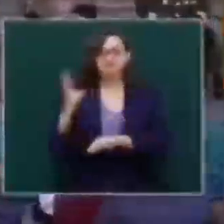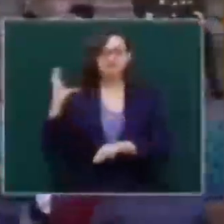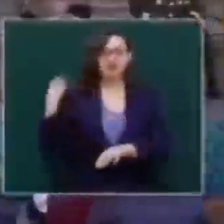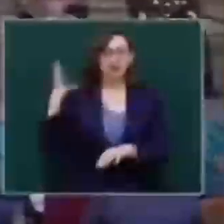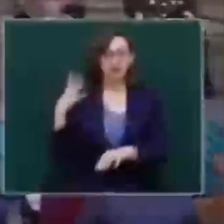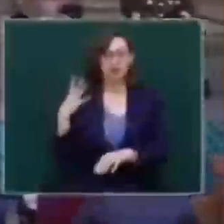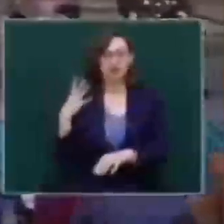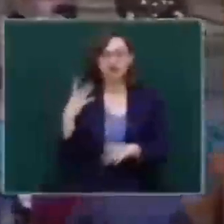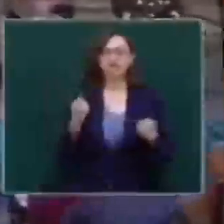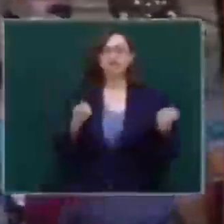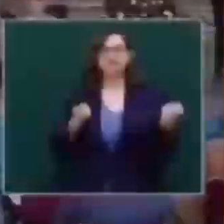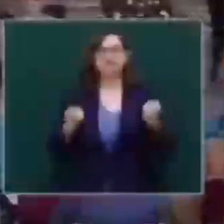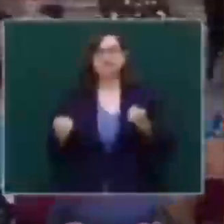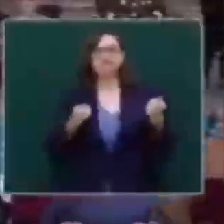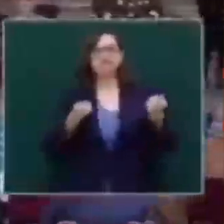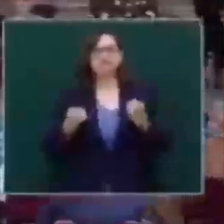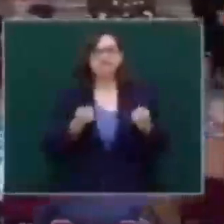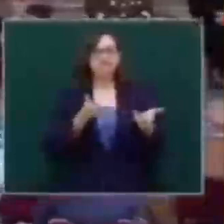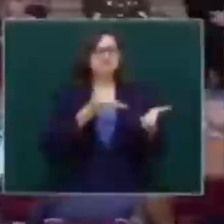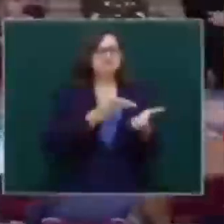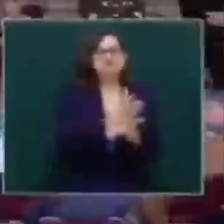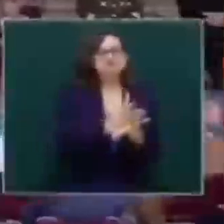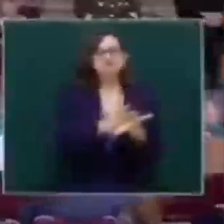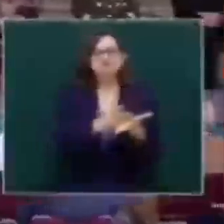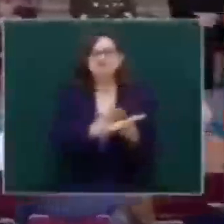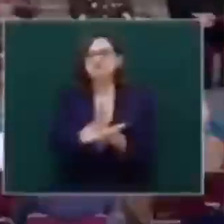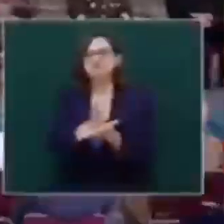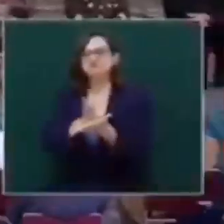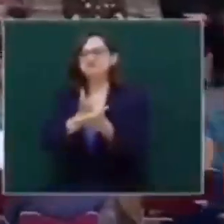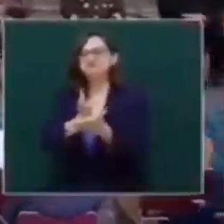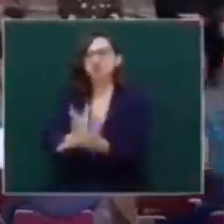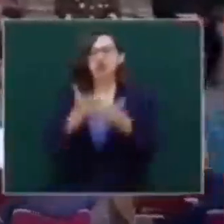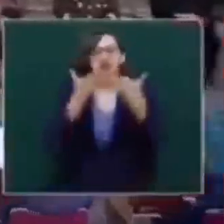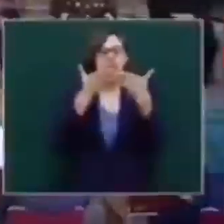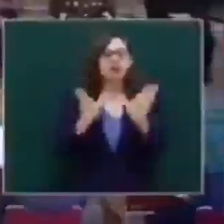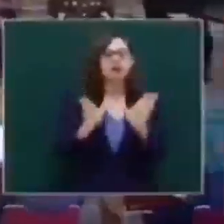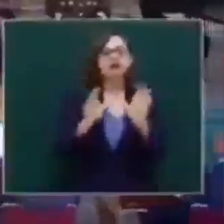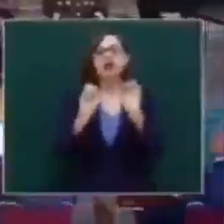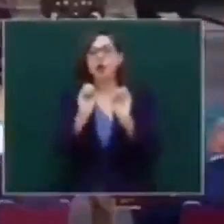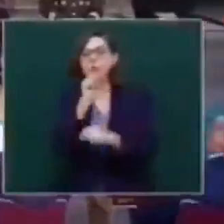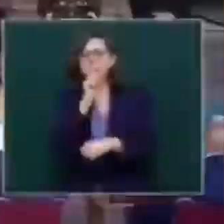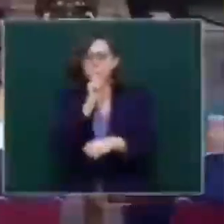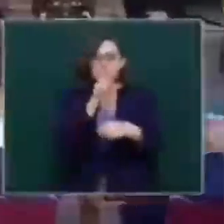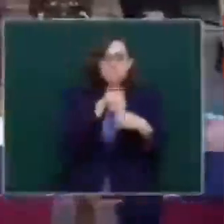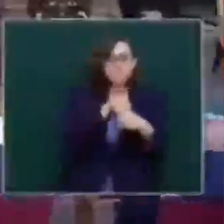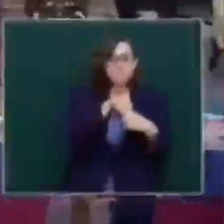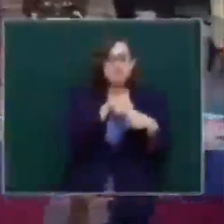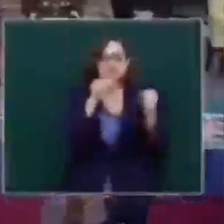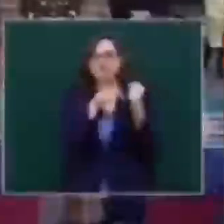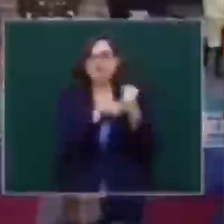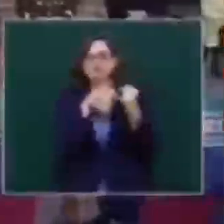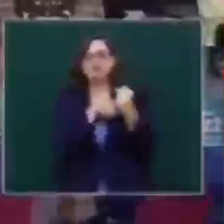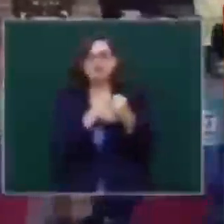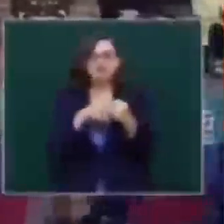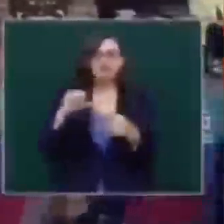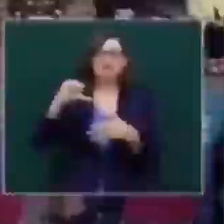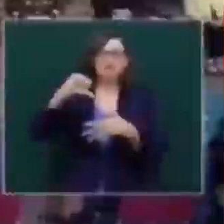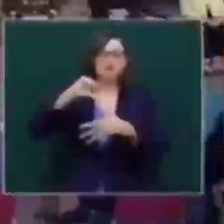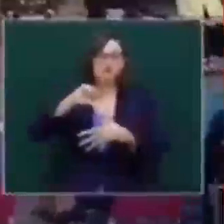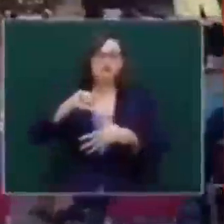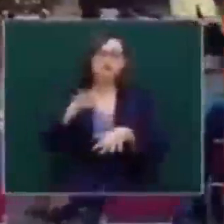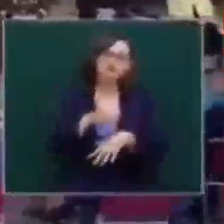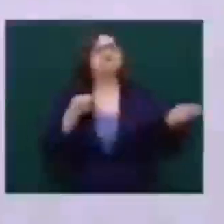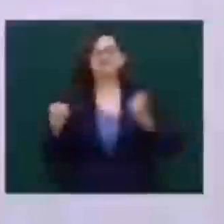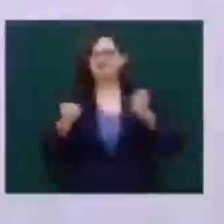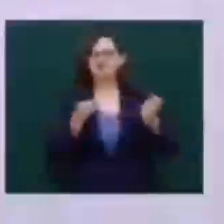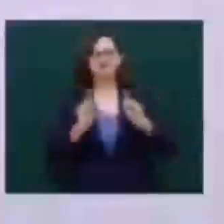realizar operaciones abiertas o encubiertas contra los países independientes situados al sur del río